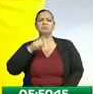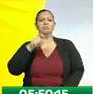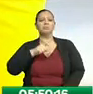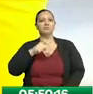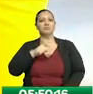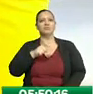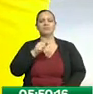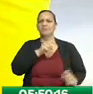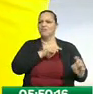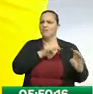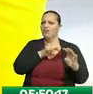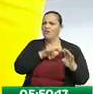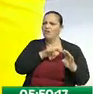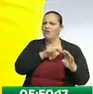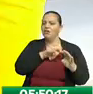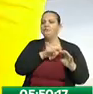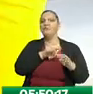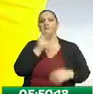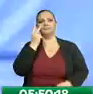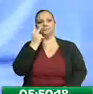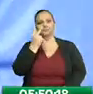mascarillas. Veamos.